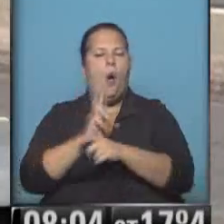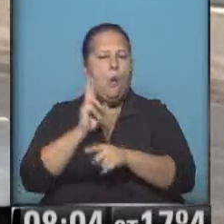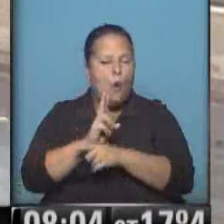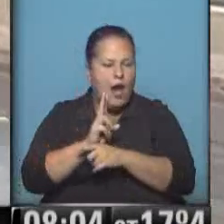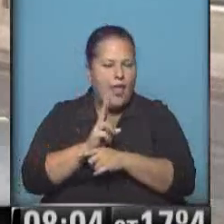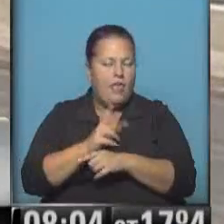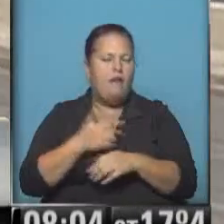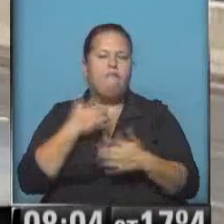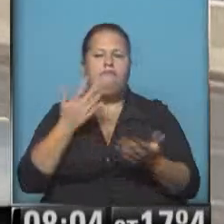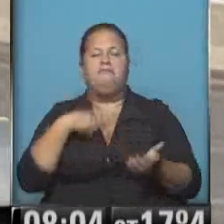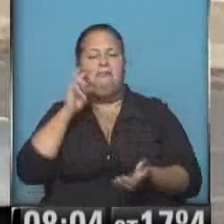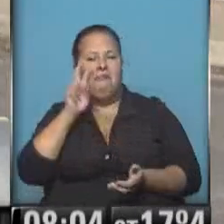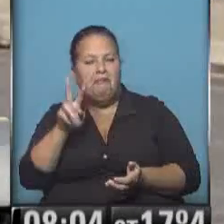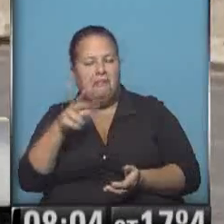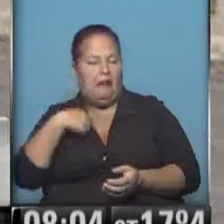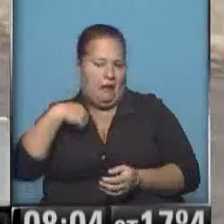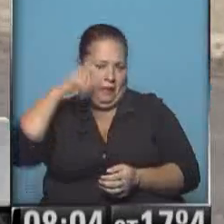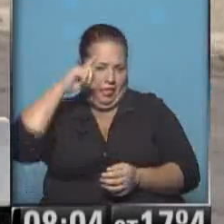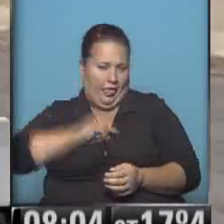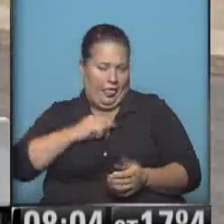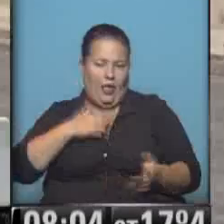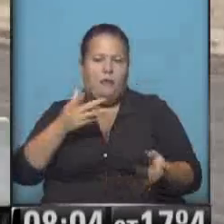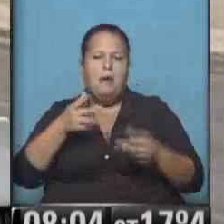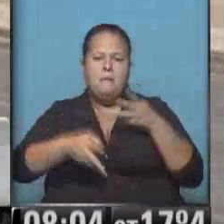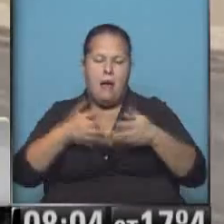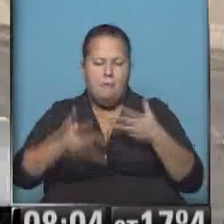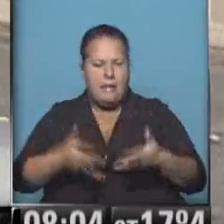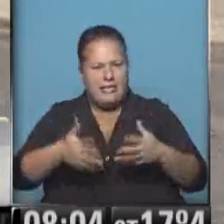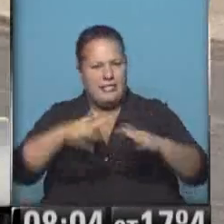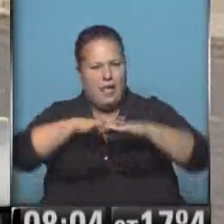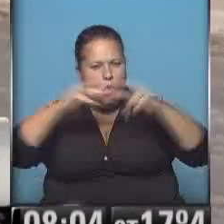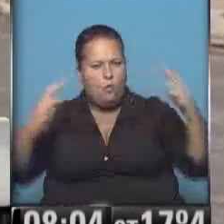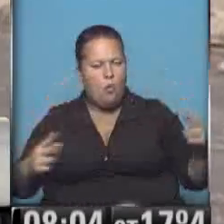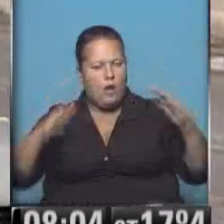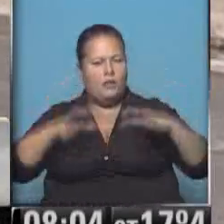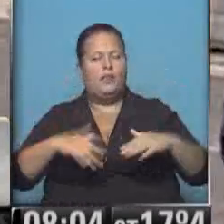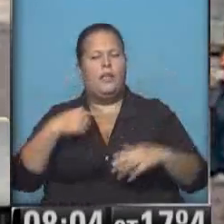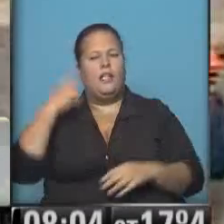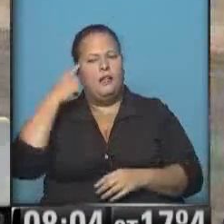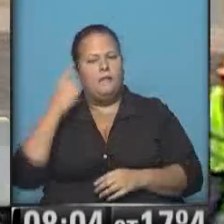protección que se hace? Uno observa desde la ignorancia las máquinas que son muy pesadas trabajando sobre ese puente.